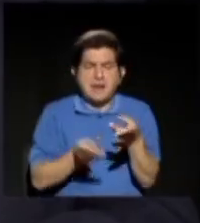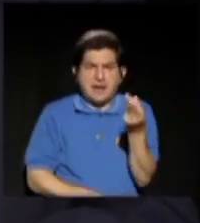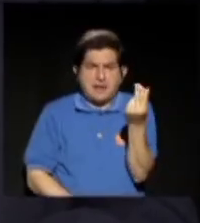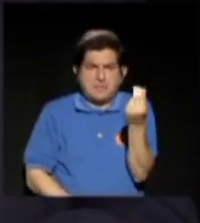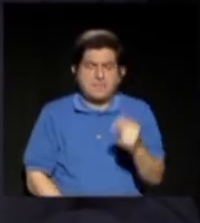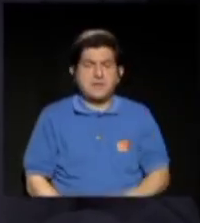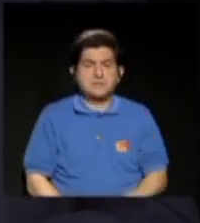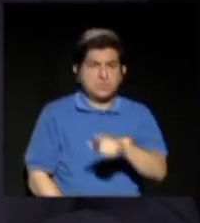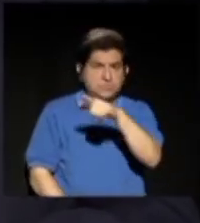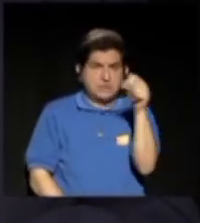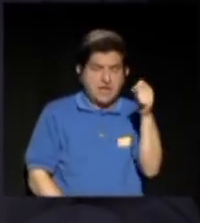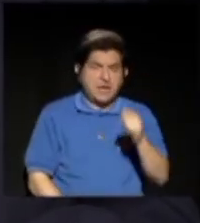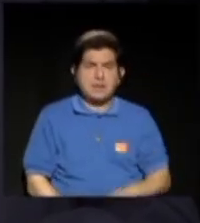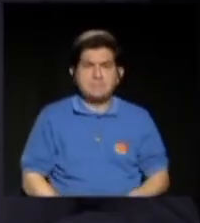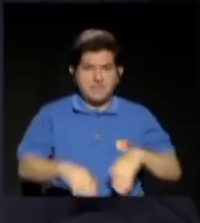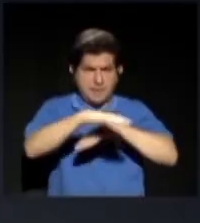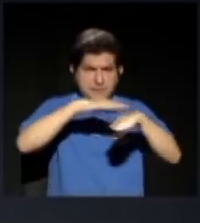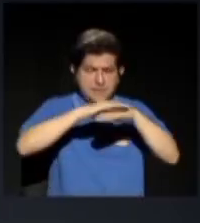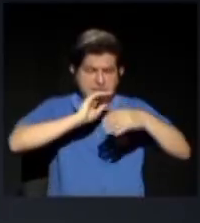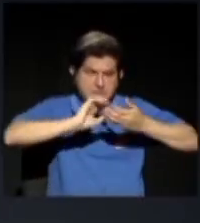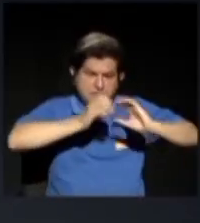de referencia de cálculo.